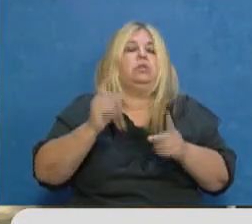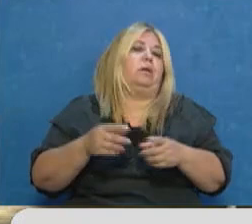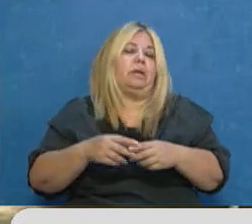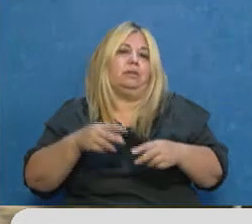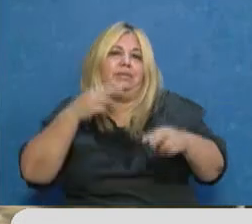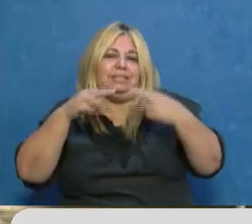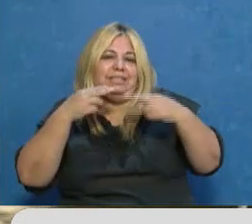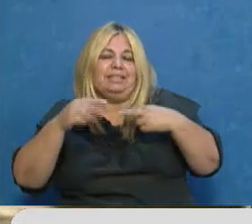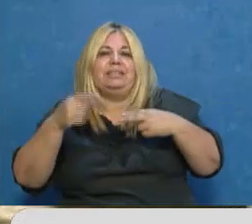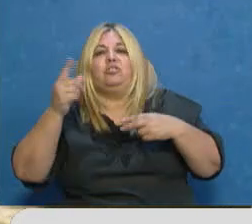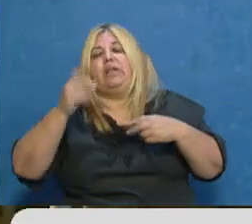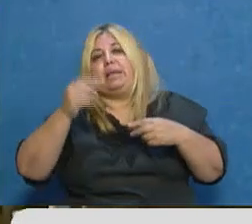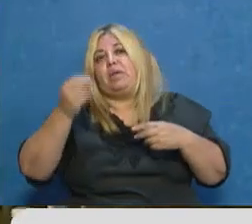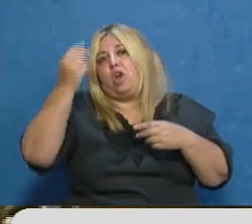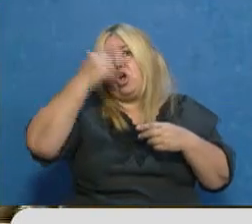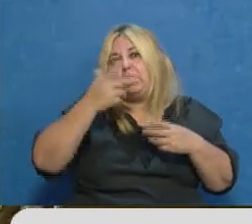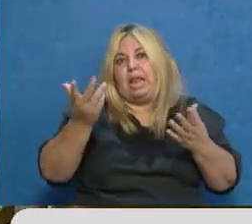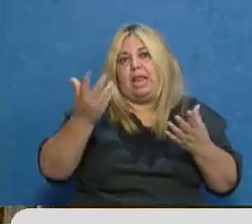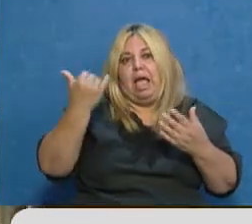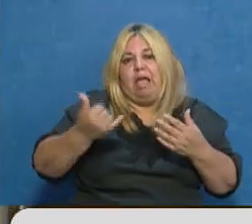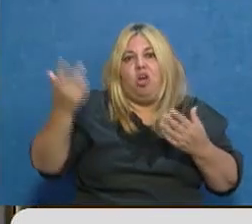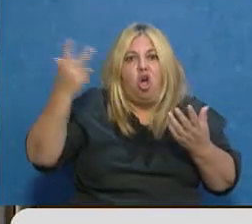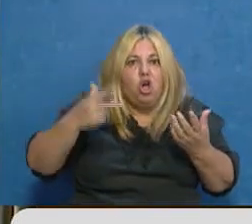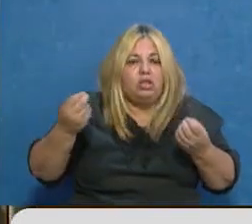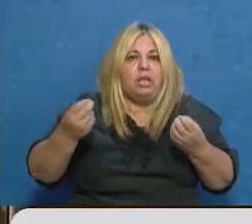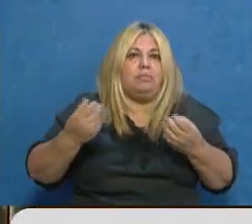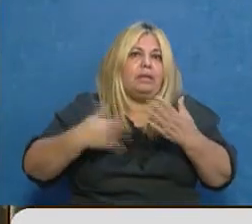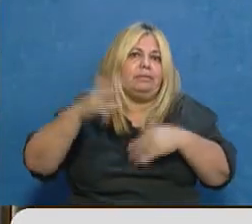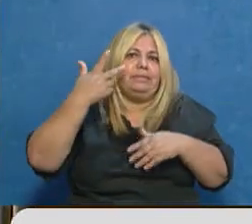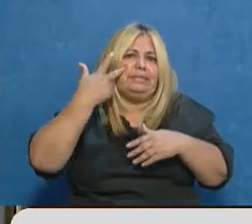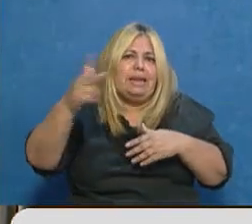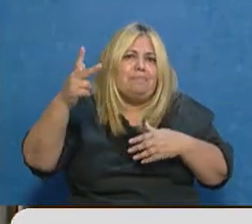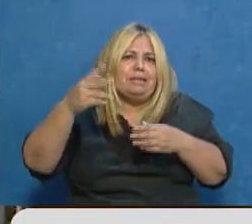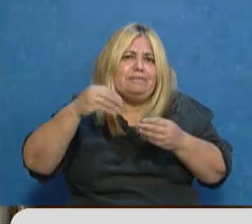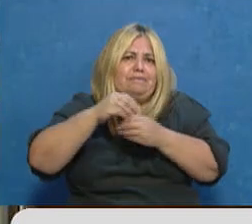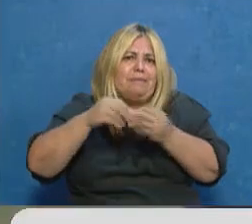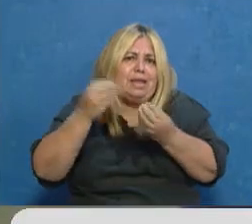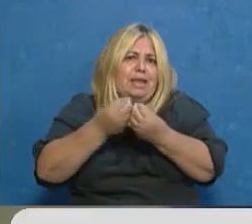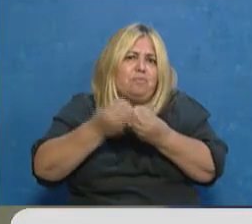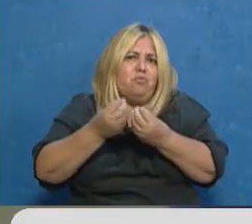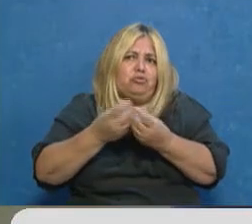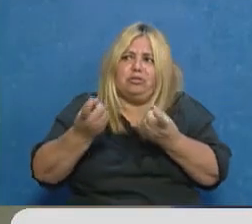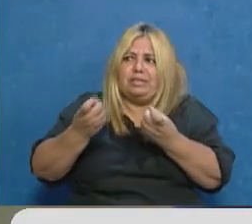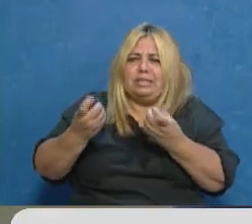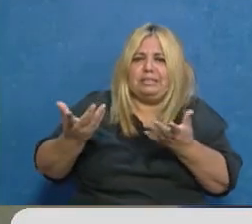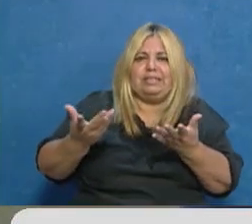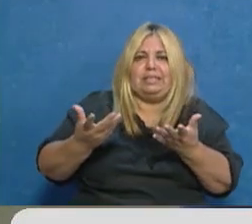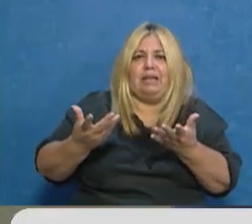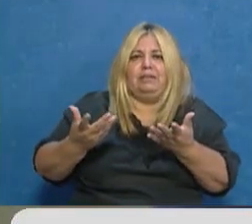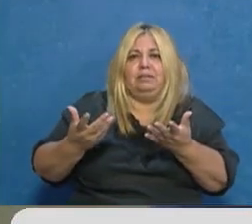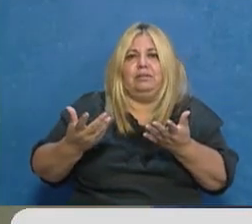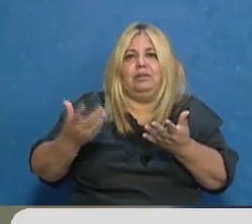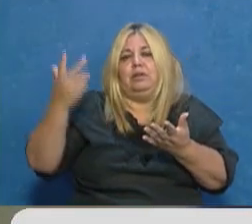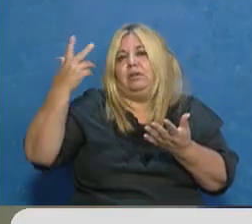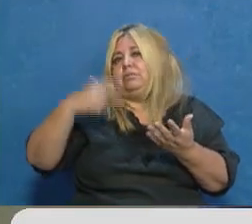4 y 5 estrellas, que hay muchas familias, son más de 3.000 familias, que respaldan ese hotel. Y los hoteles no pueden subsistir si los casinos no funcionan.